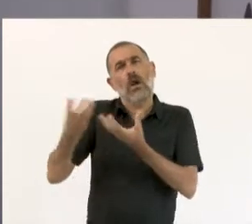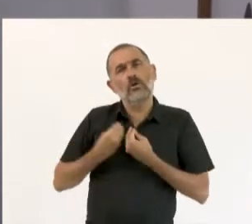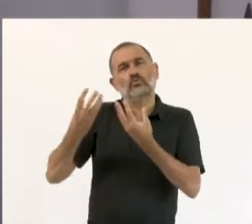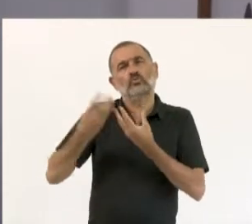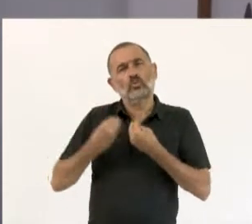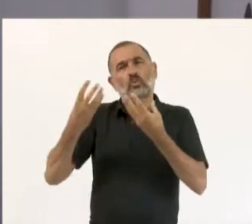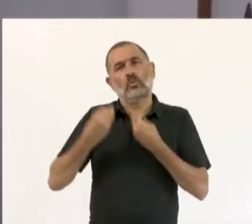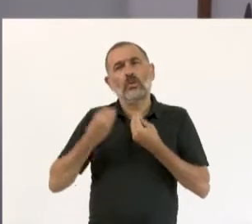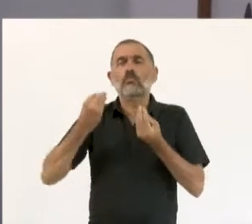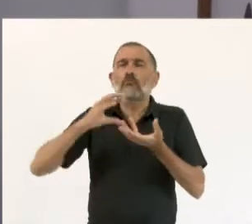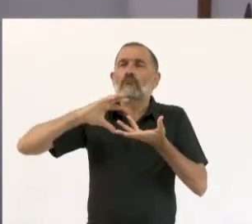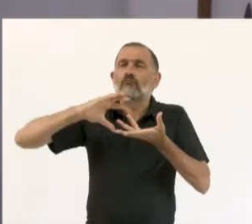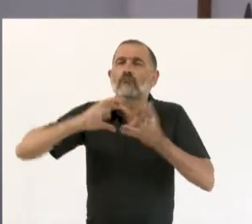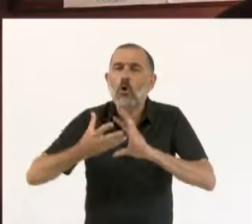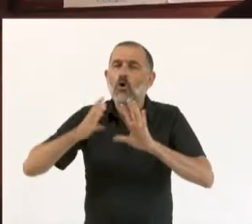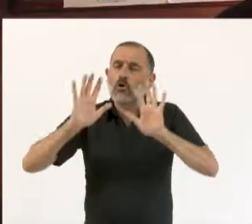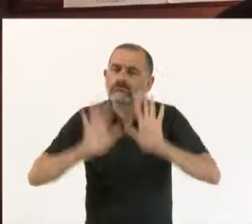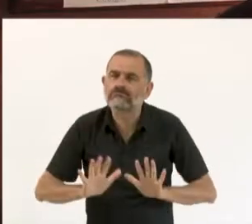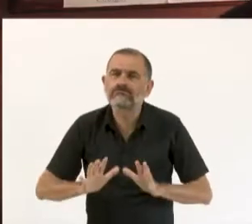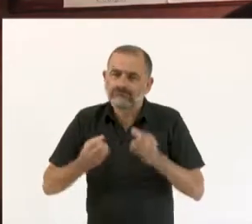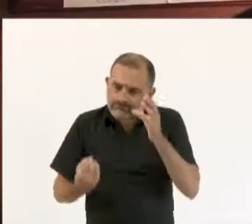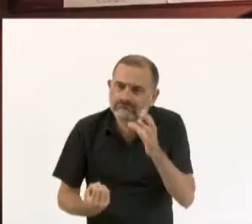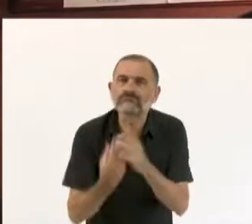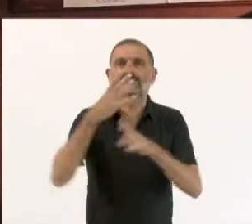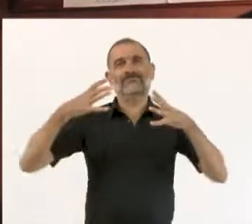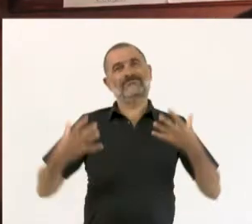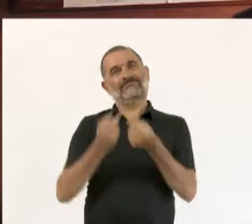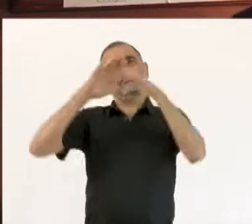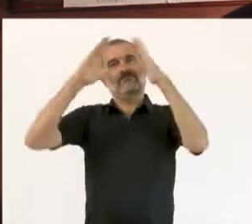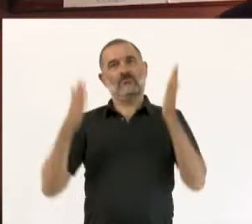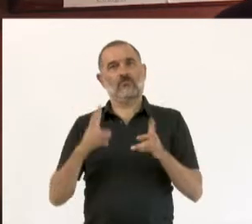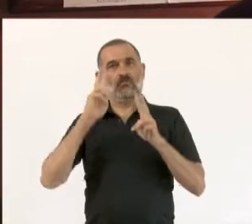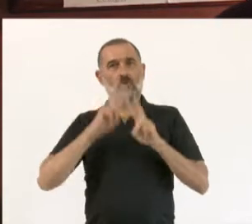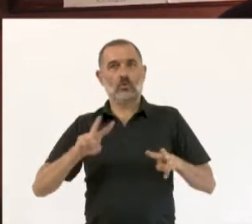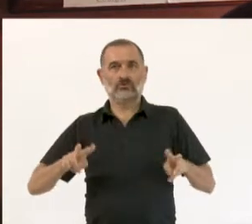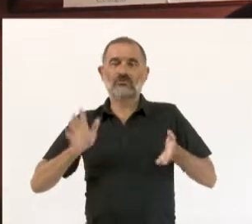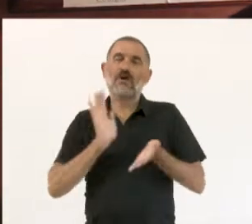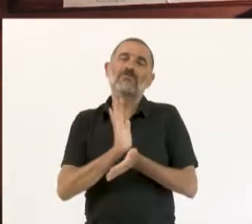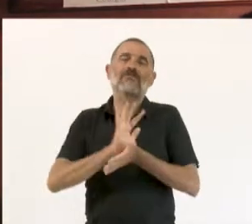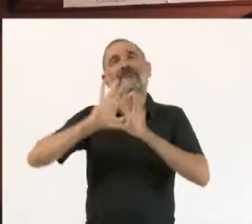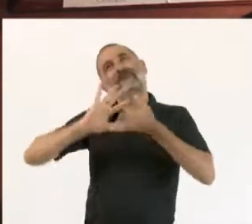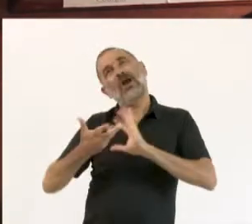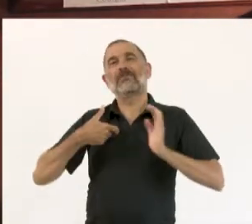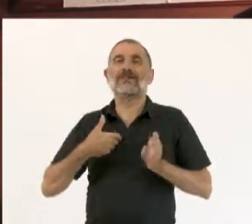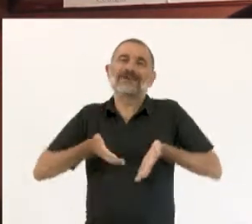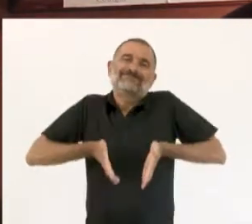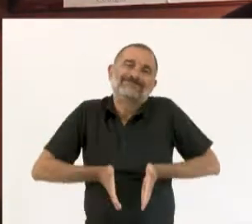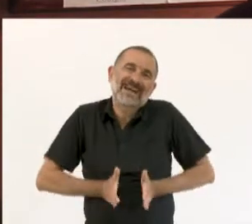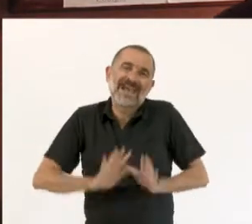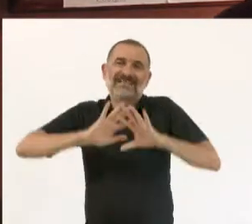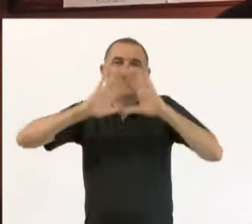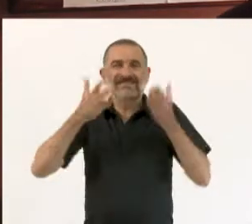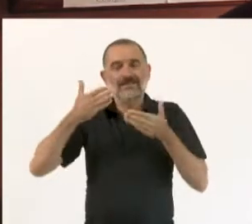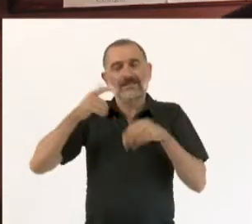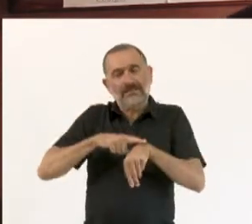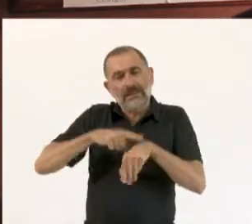a la creación del museo, y nace como básicamente como un museo de arqueología, y después con el tiempo,